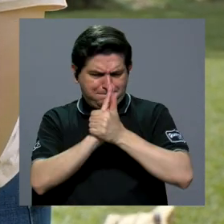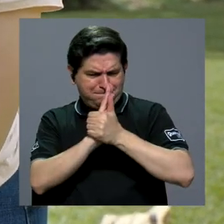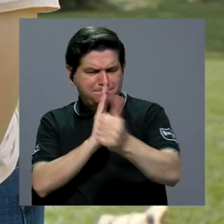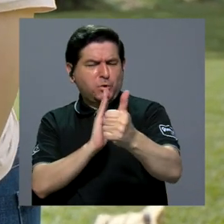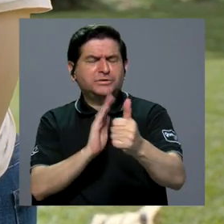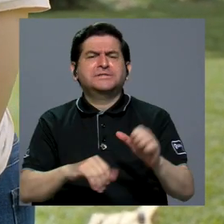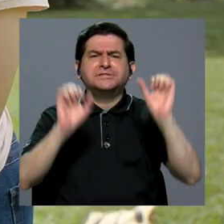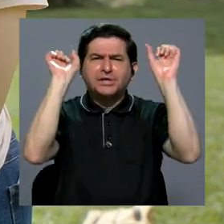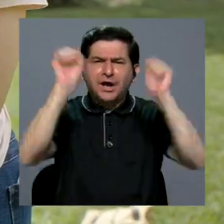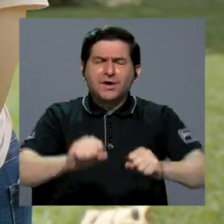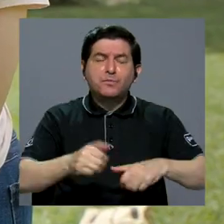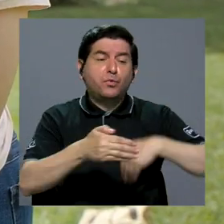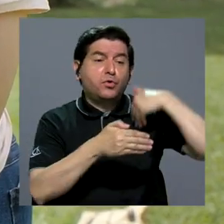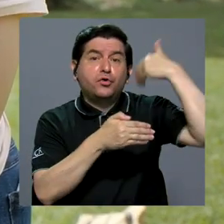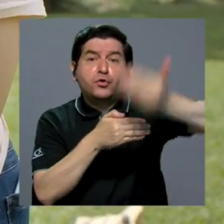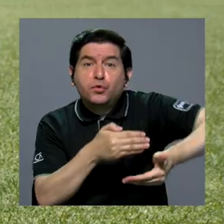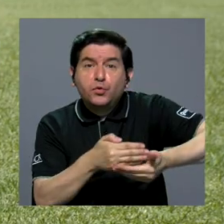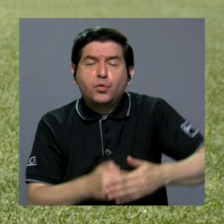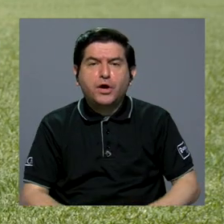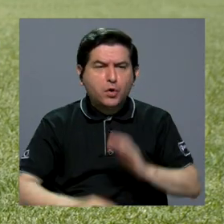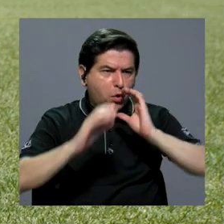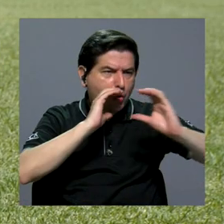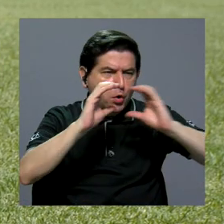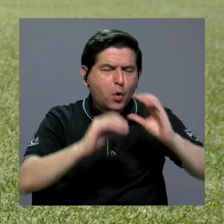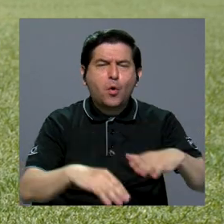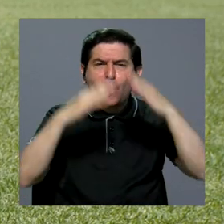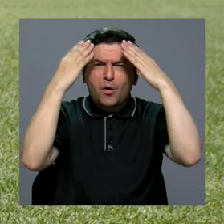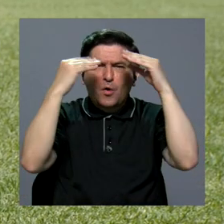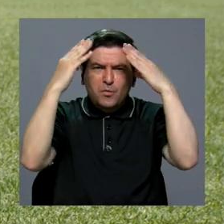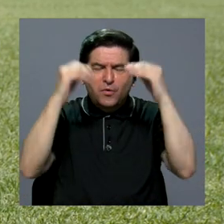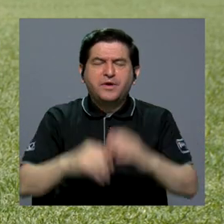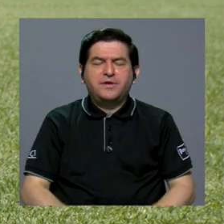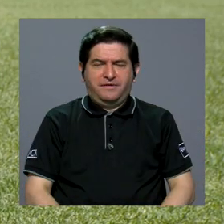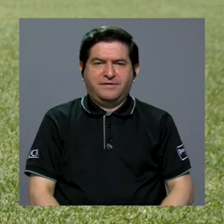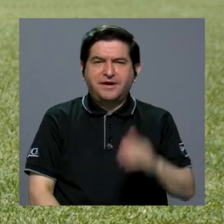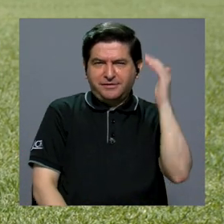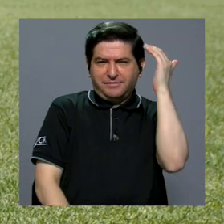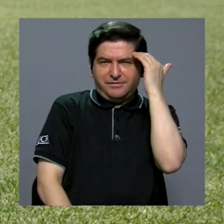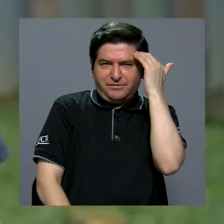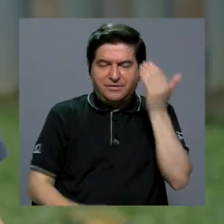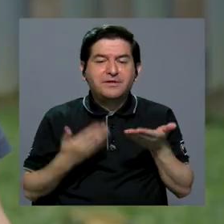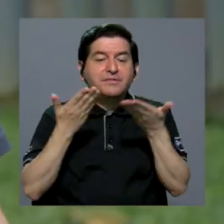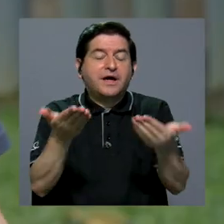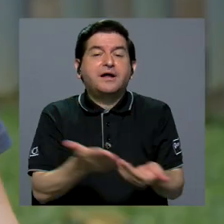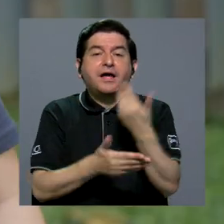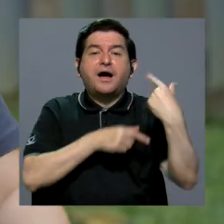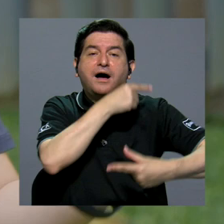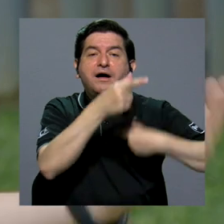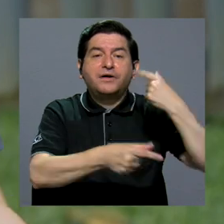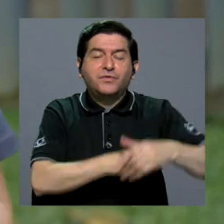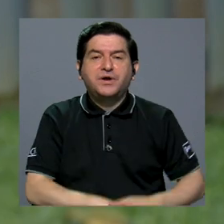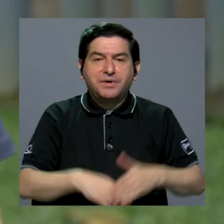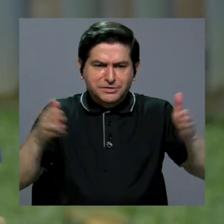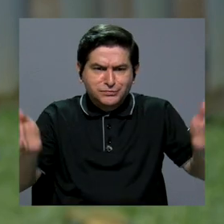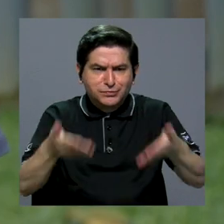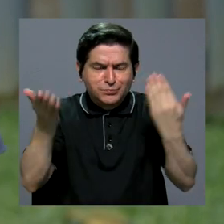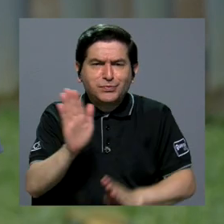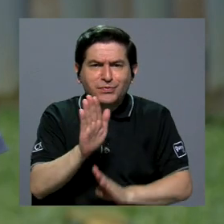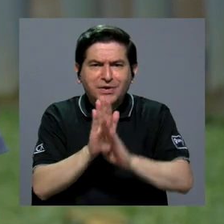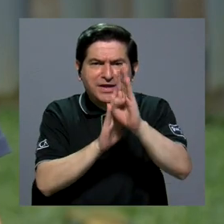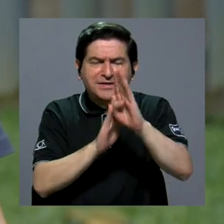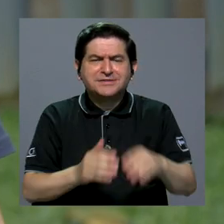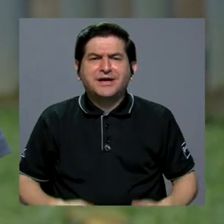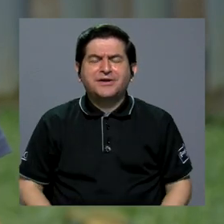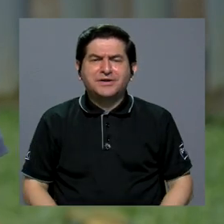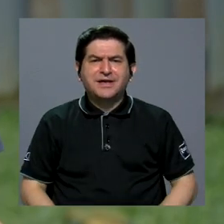potencial para poder luego transmitir esta información y este conocimiento a las nuevas generaciones y así promover más el desarrollo